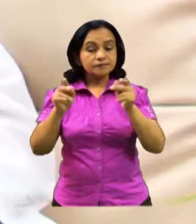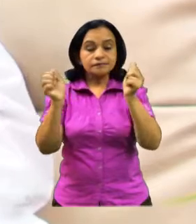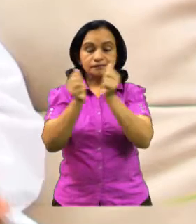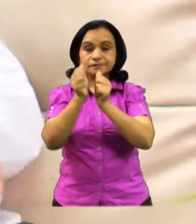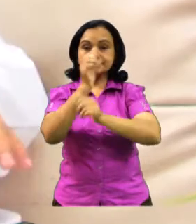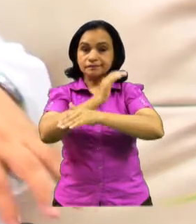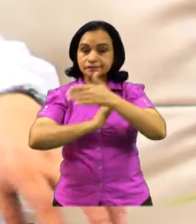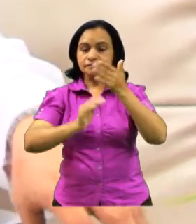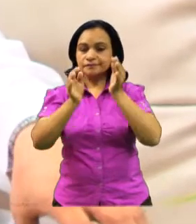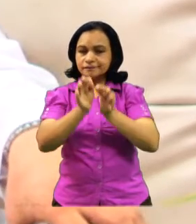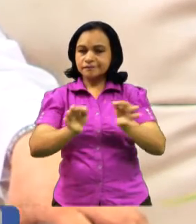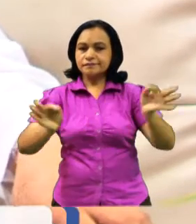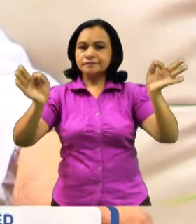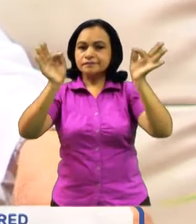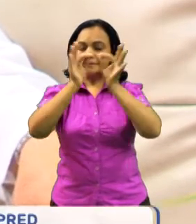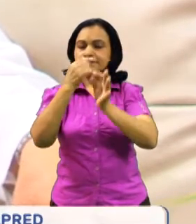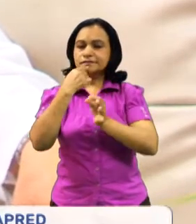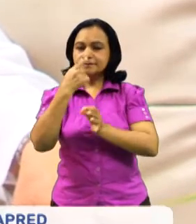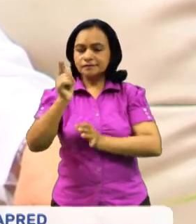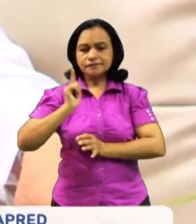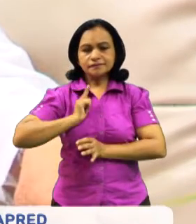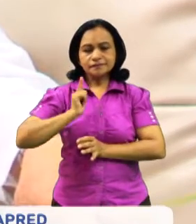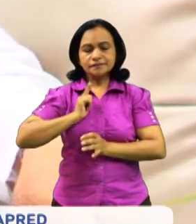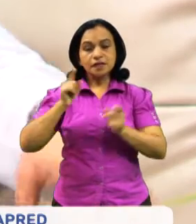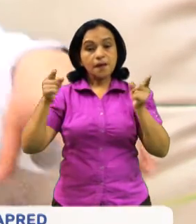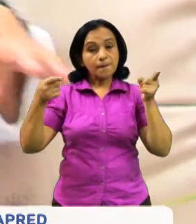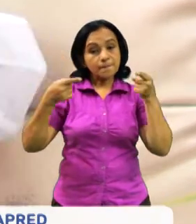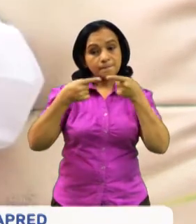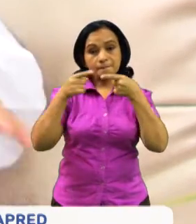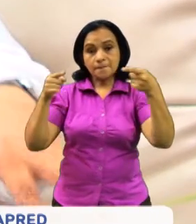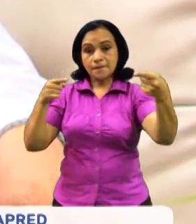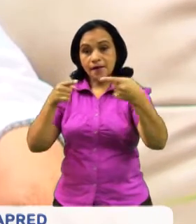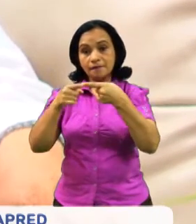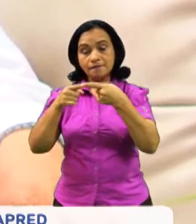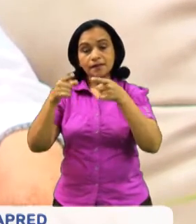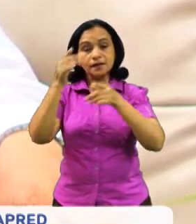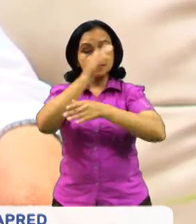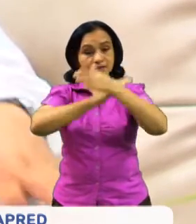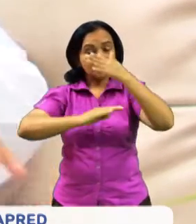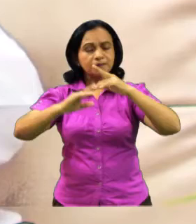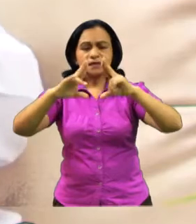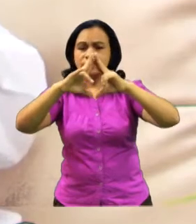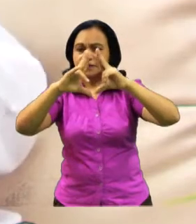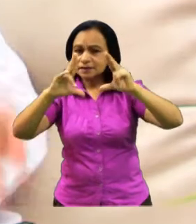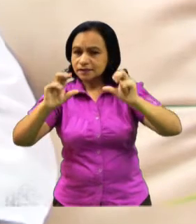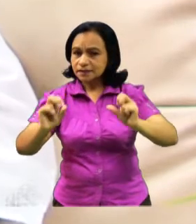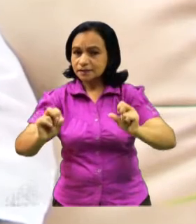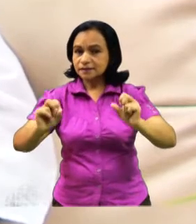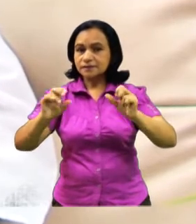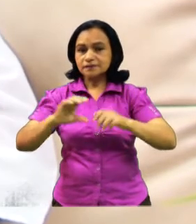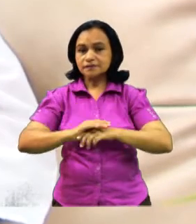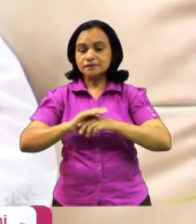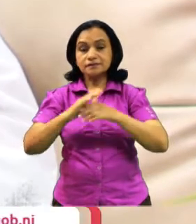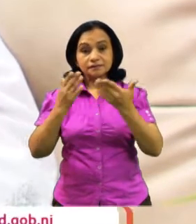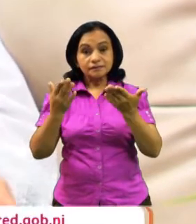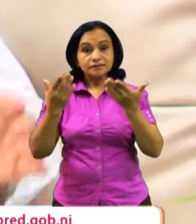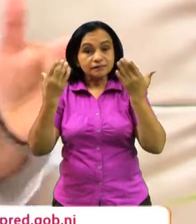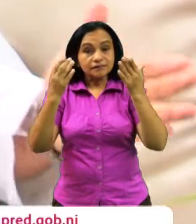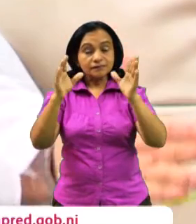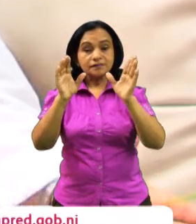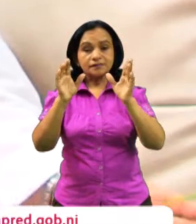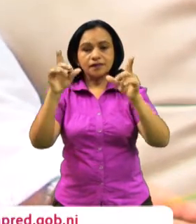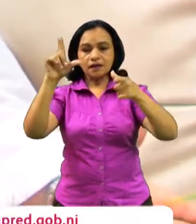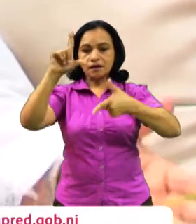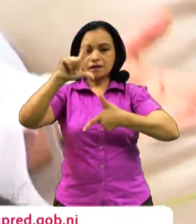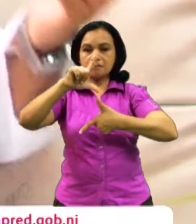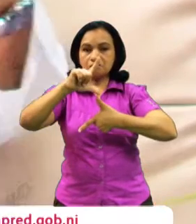persona con discapacidad. Es importante mencionar que nosotros tenemos mapeado las personas con discapacidad a nivel nacional. También eso es algo, ¿verdad?, que a